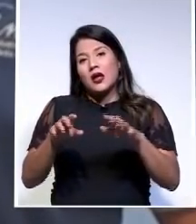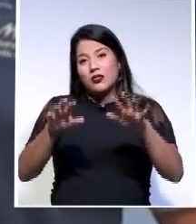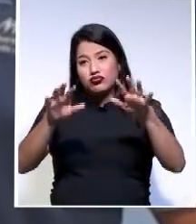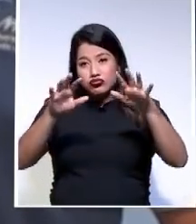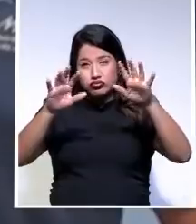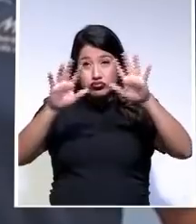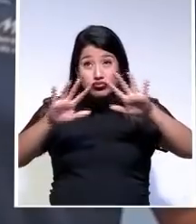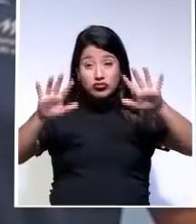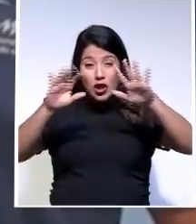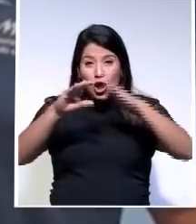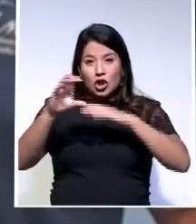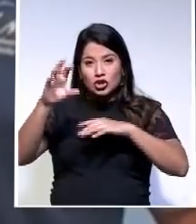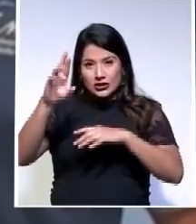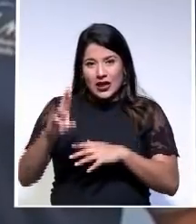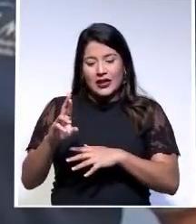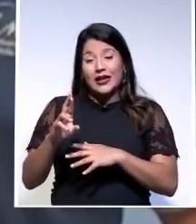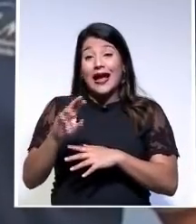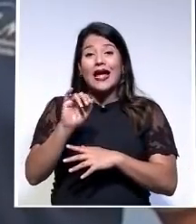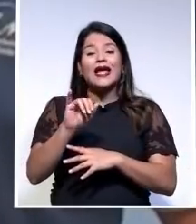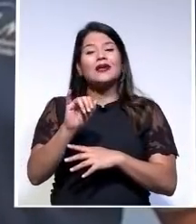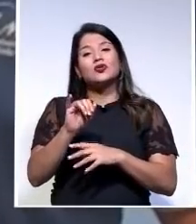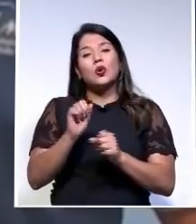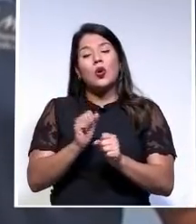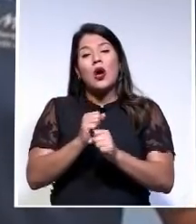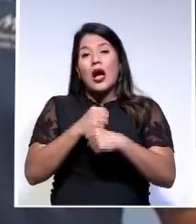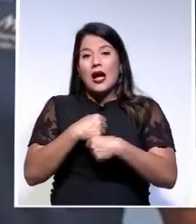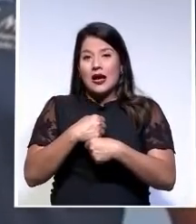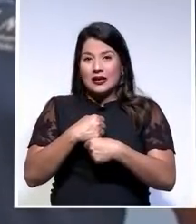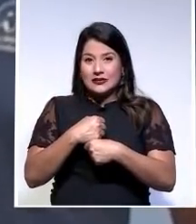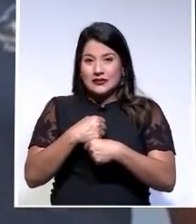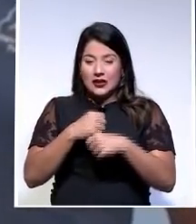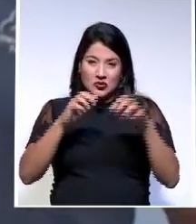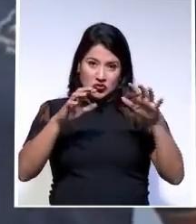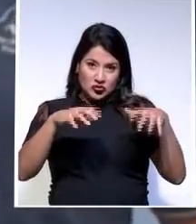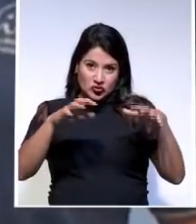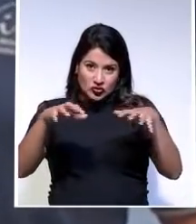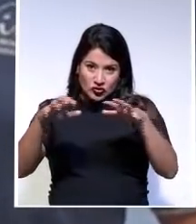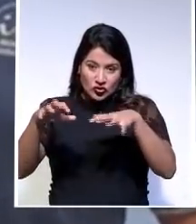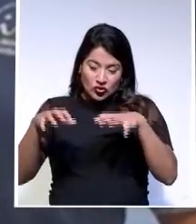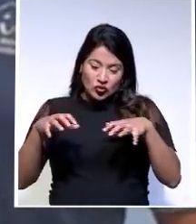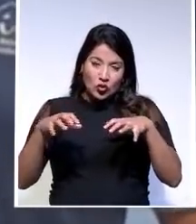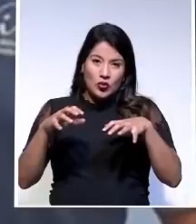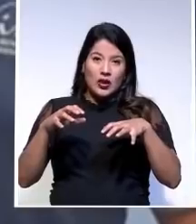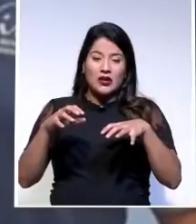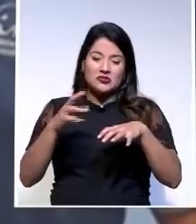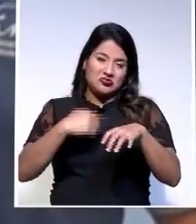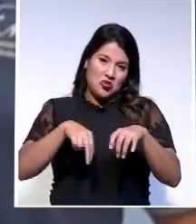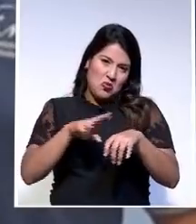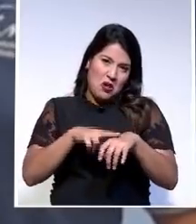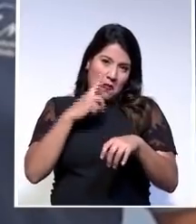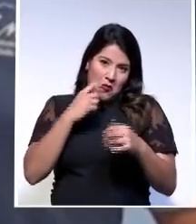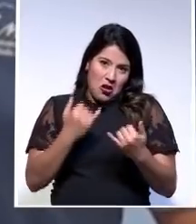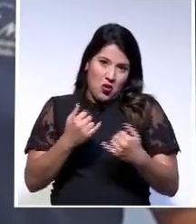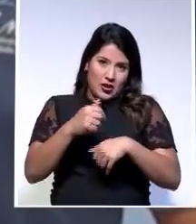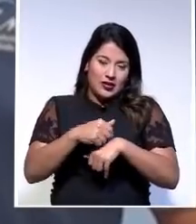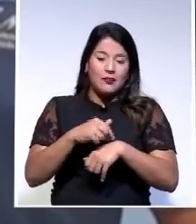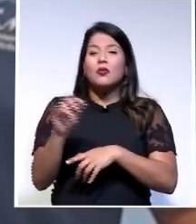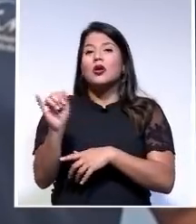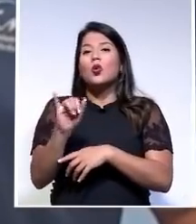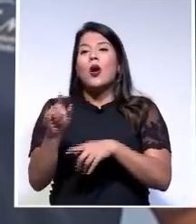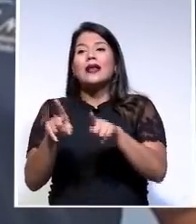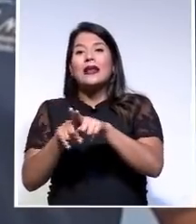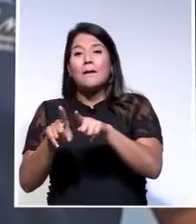país. Esto estará generando no solamente las condiciones lluviosas típicas de la época, sino muy probablemente en sectores